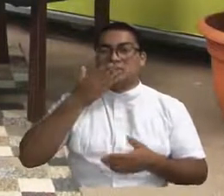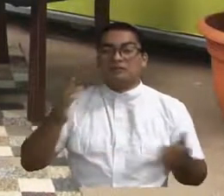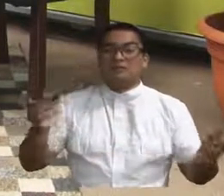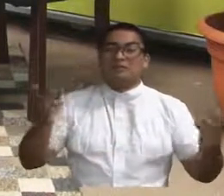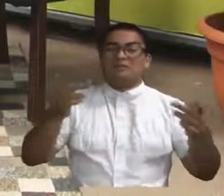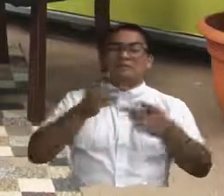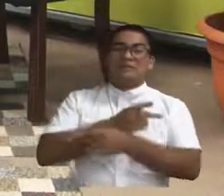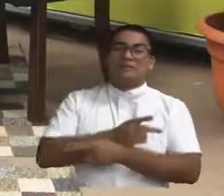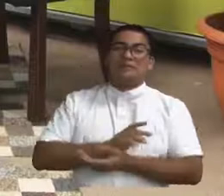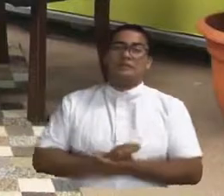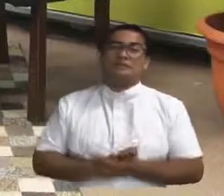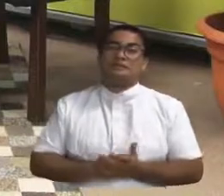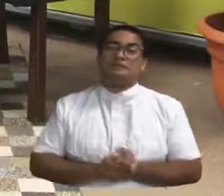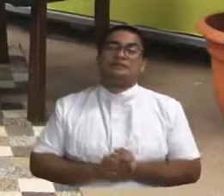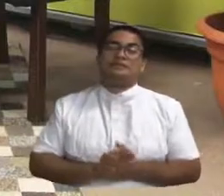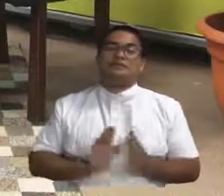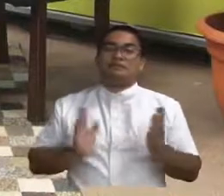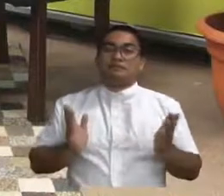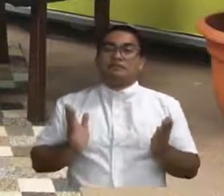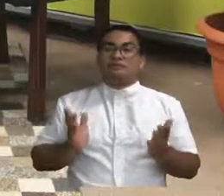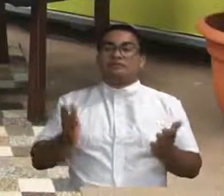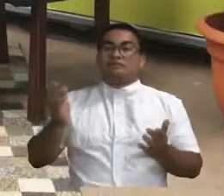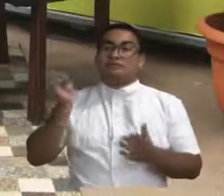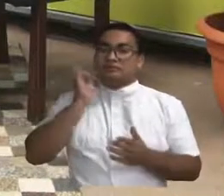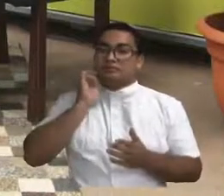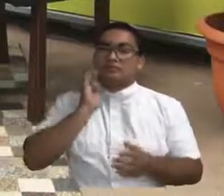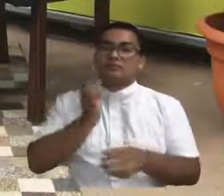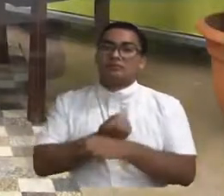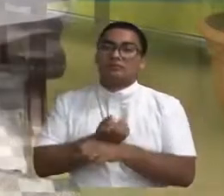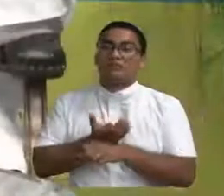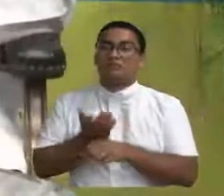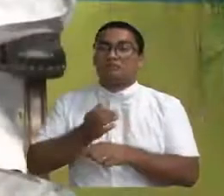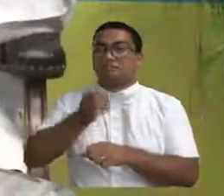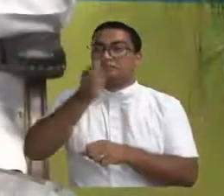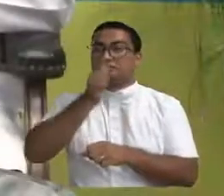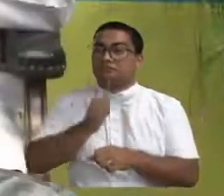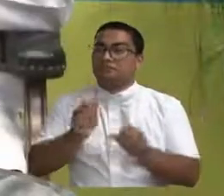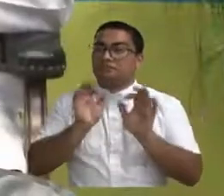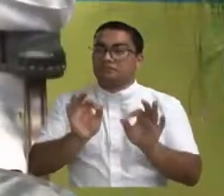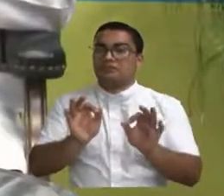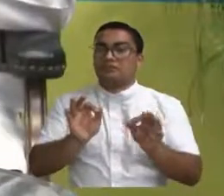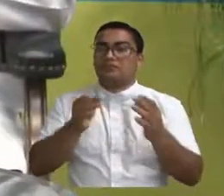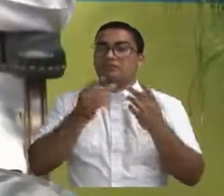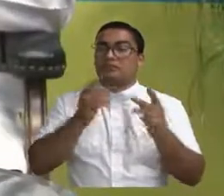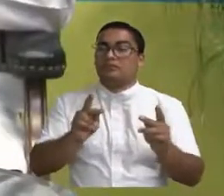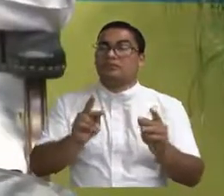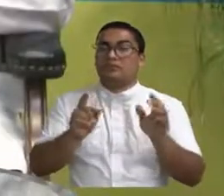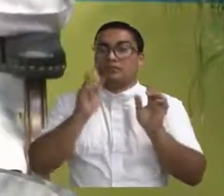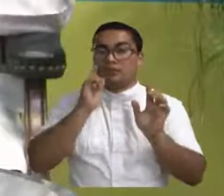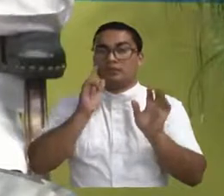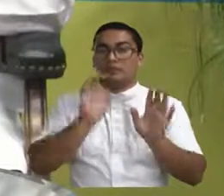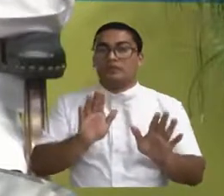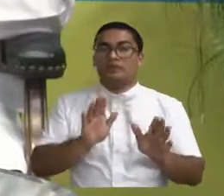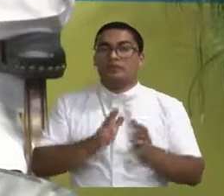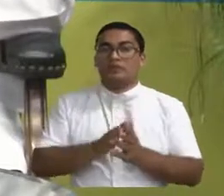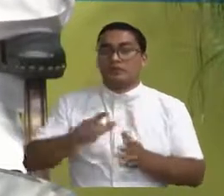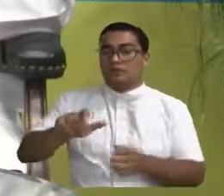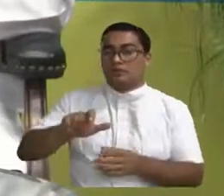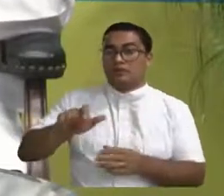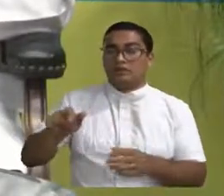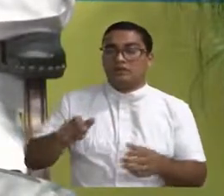empeora únicamente. Entonces yo le recomiendo a la mamá no darle abundante agua así, y que tenemos muchísimo. Ni la limonadita tibia,